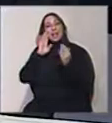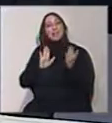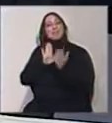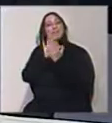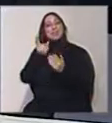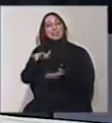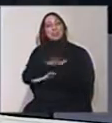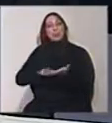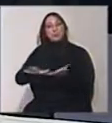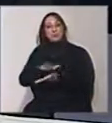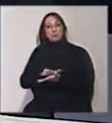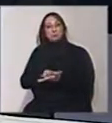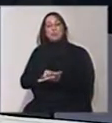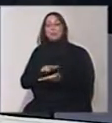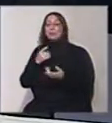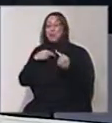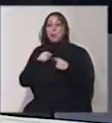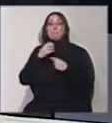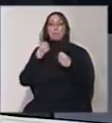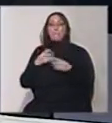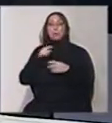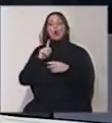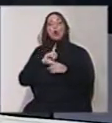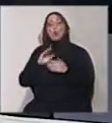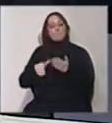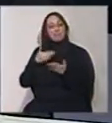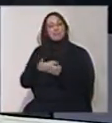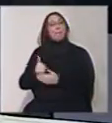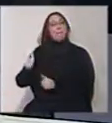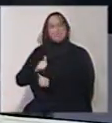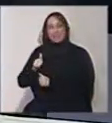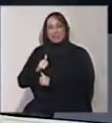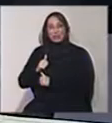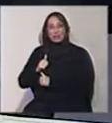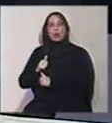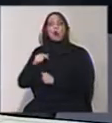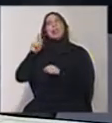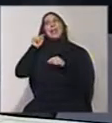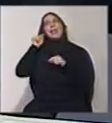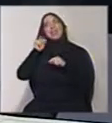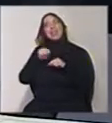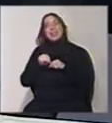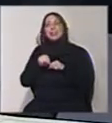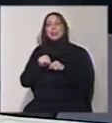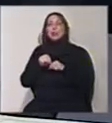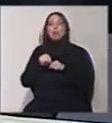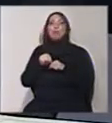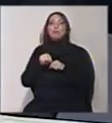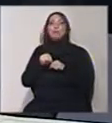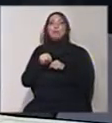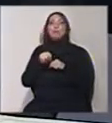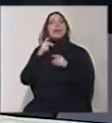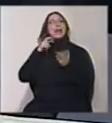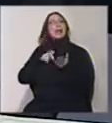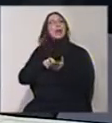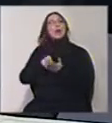esa perspectiva que nosotros no planteamos la militarización, que quede claro, porque me parece que eso sería recorrer un